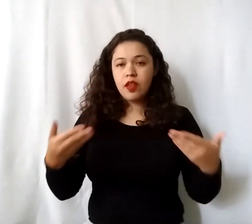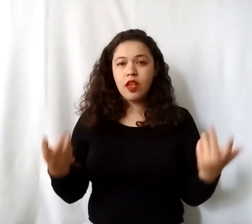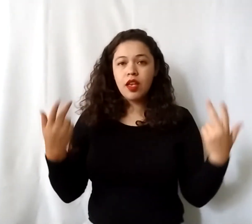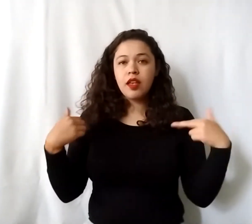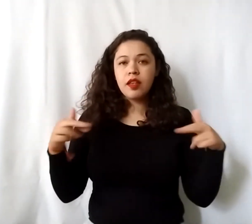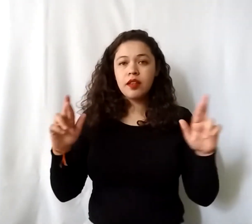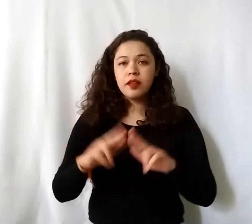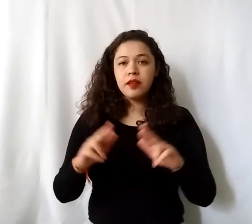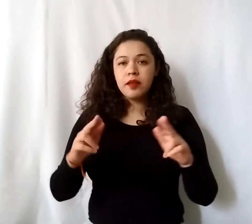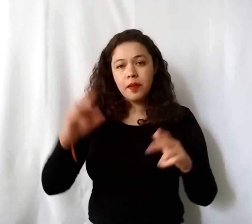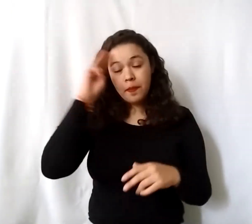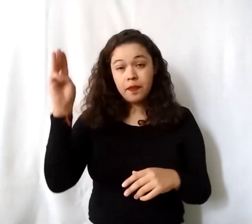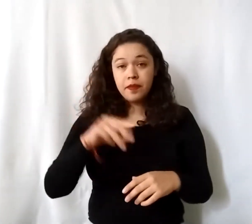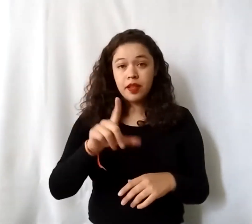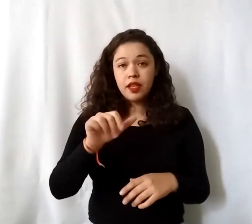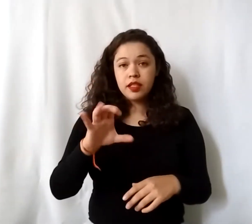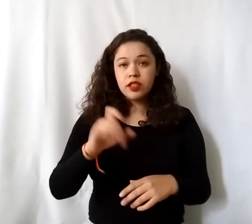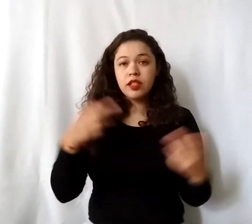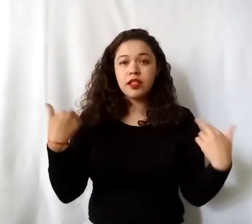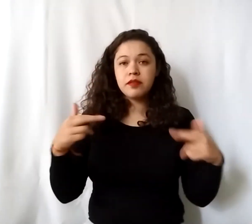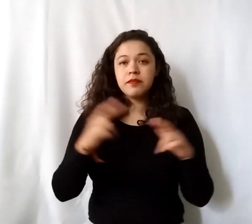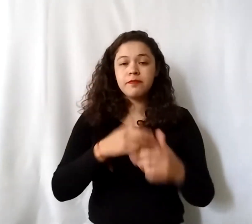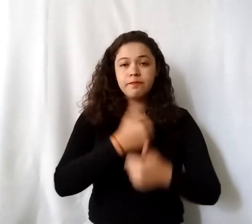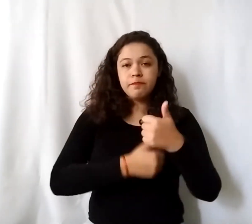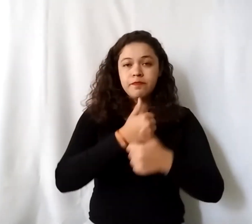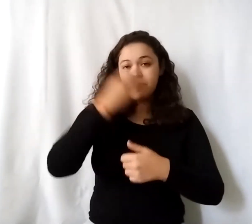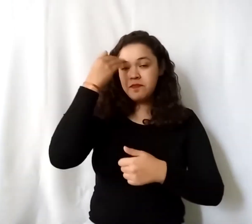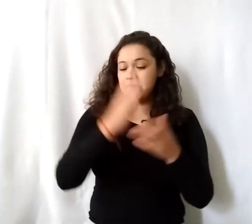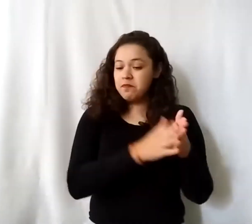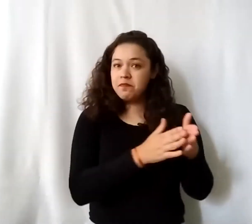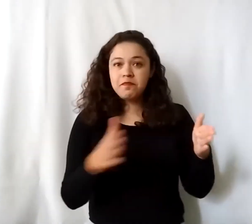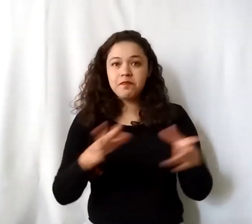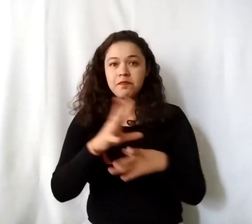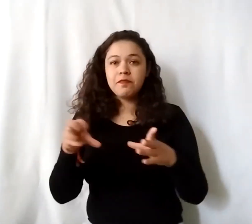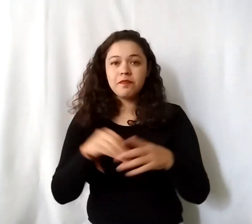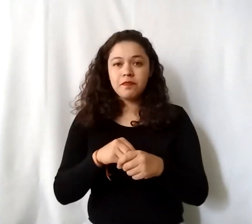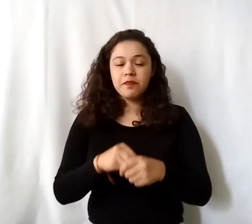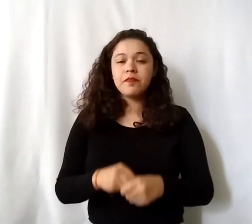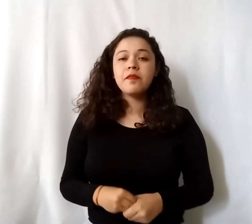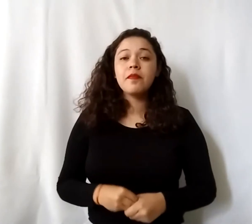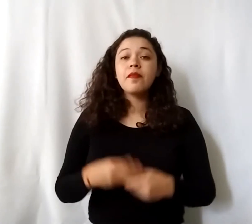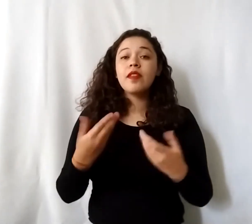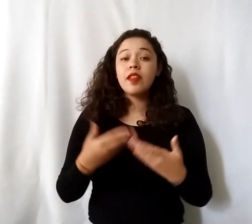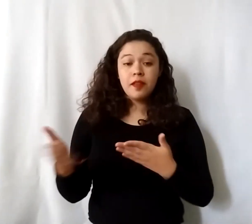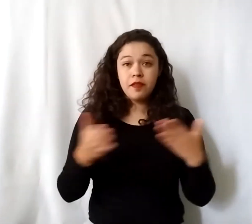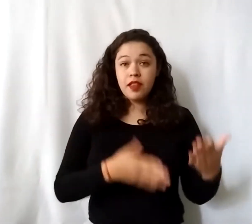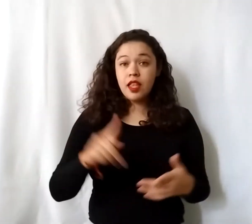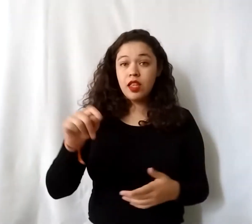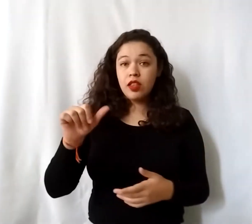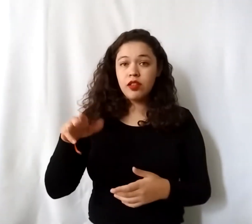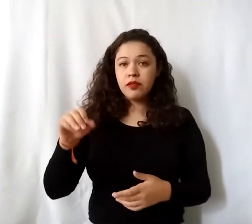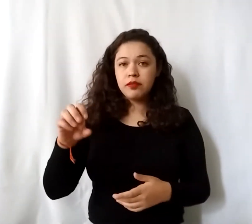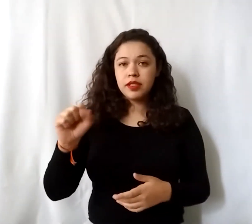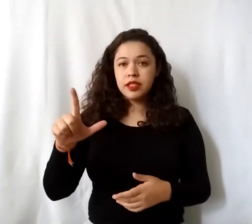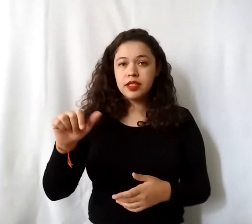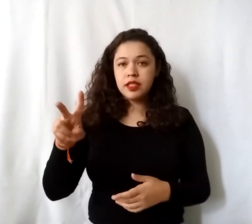Lázaro es profesora de carrera de tiempo completo definitiva. En el caso de Tomás Silva